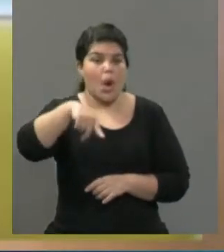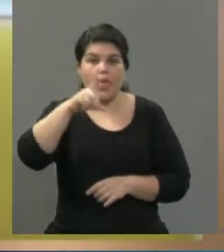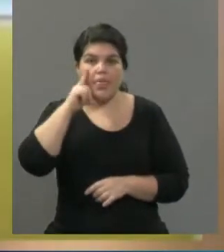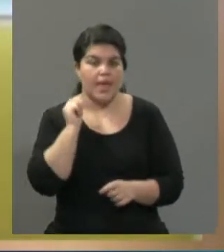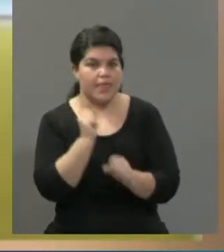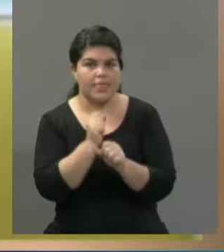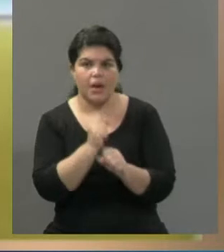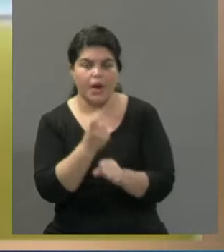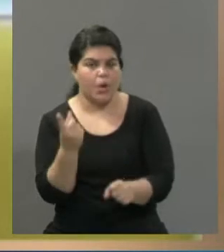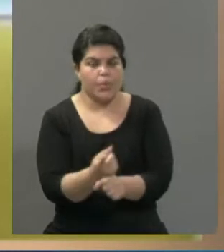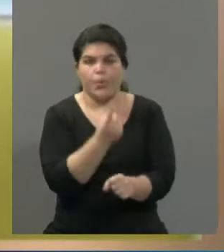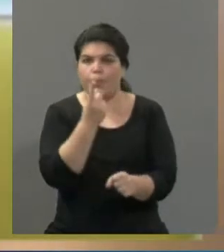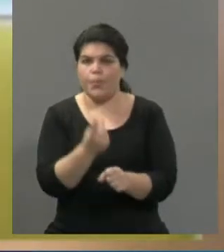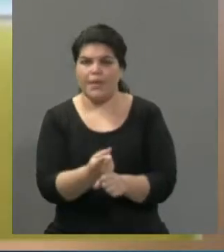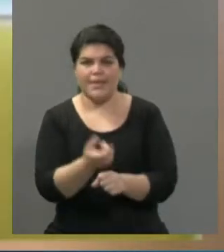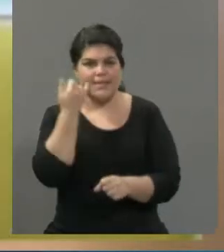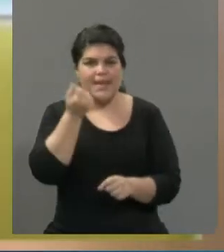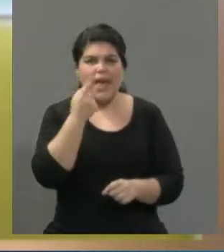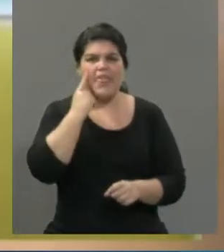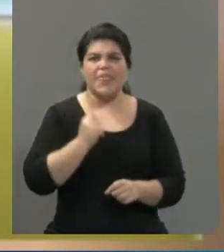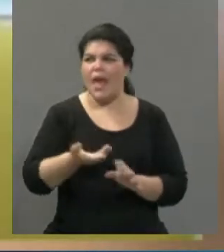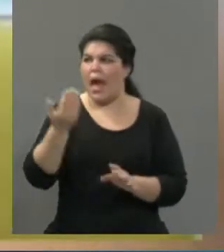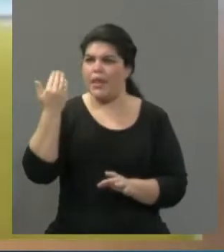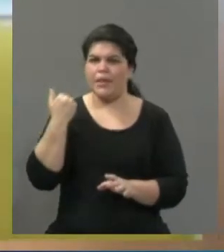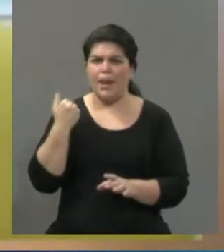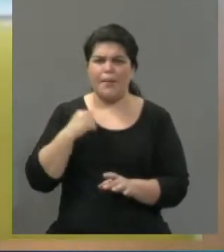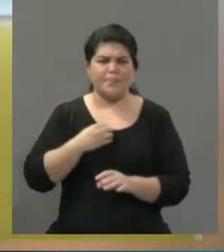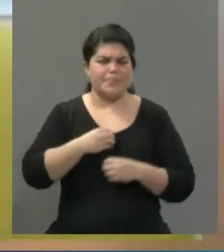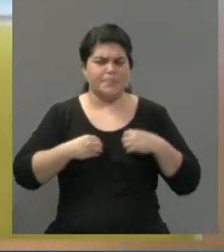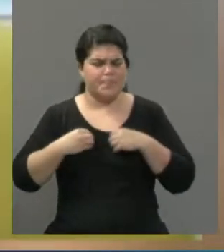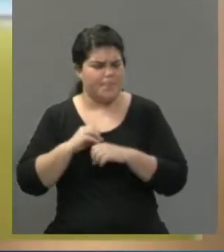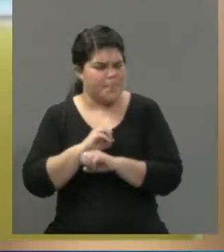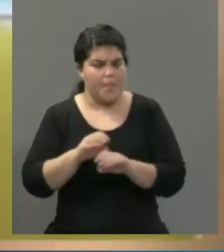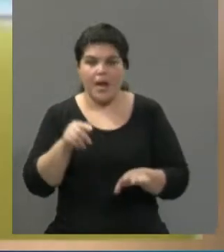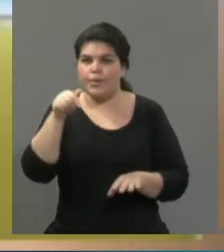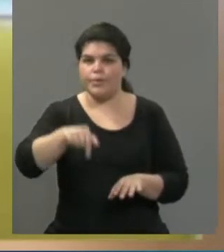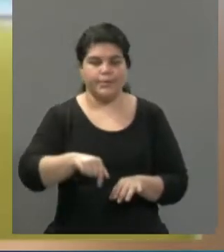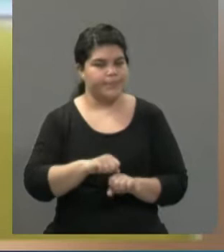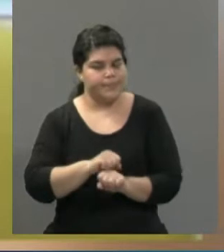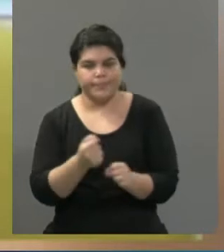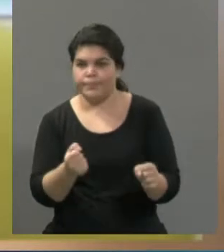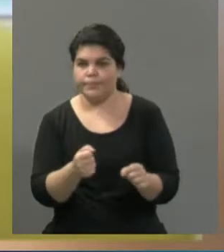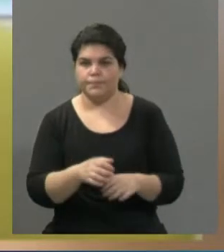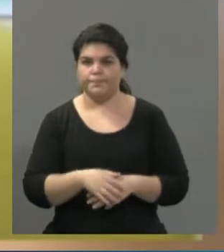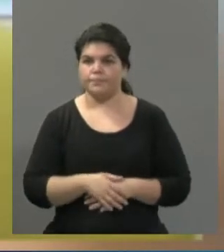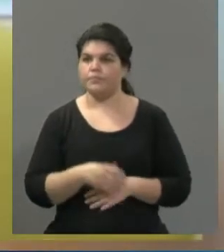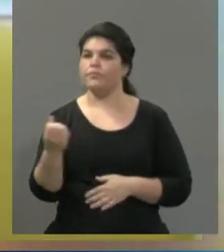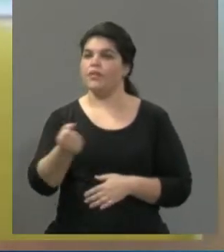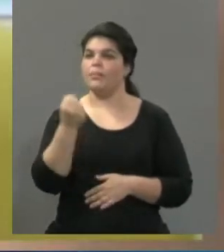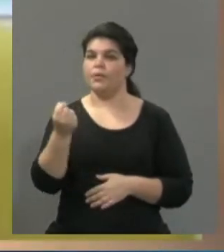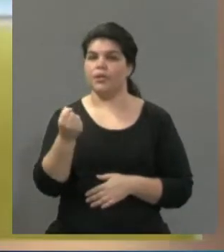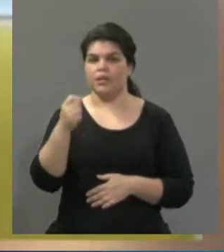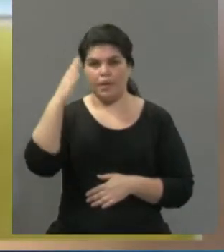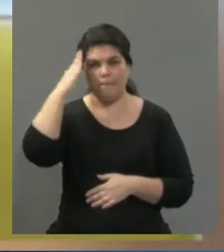factura, digo, la viene pasando mal desde hace días Florencia Peña, ¿no? Creo que está bueno reflexionar de su ausencia en